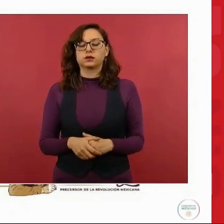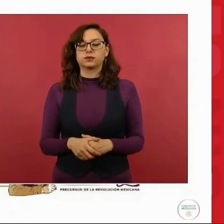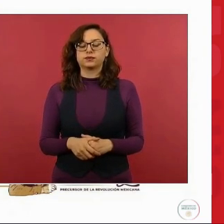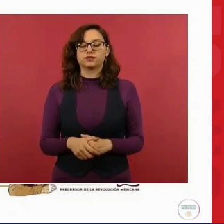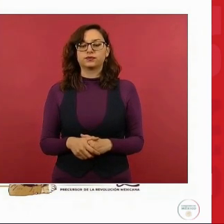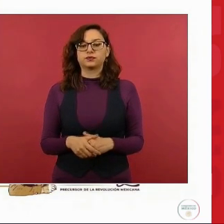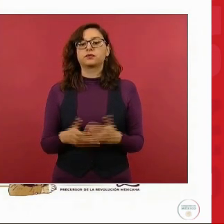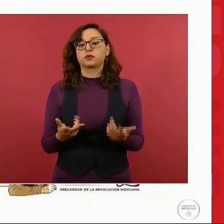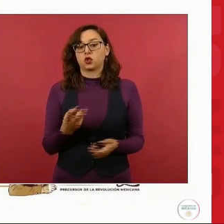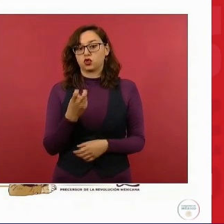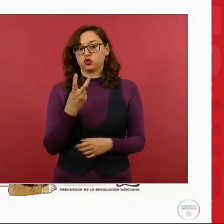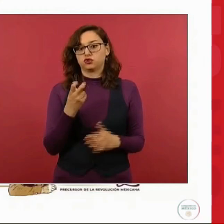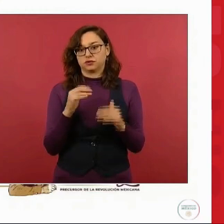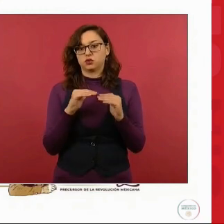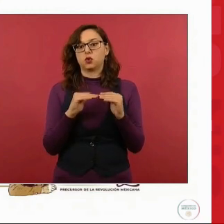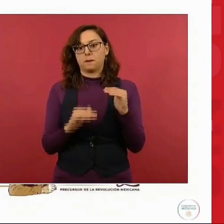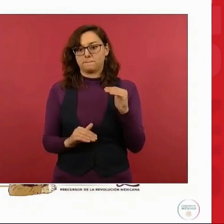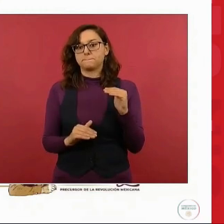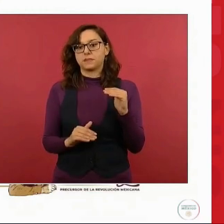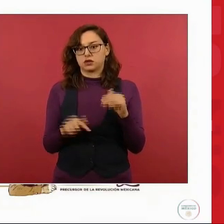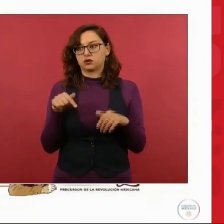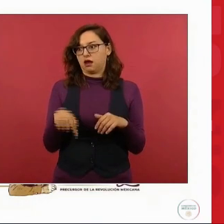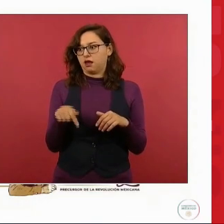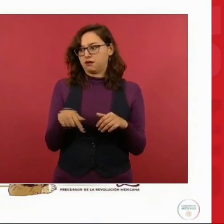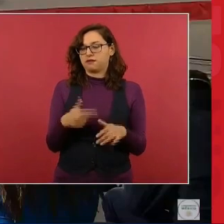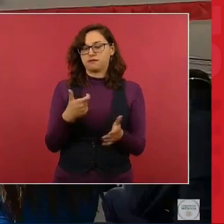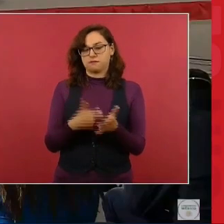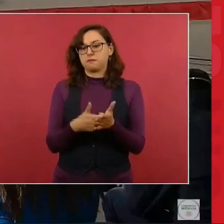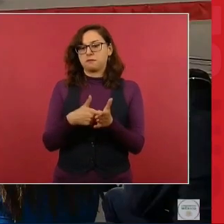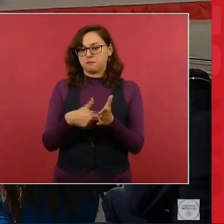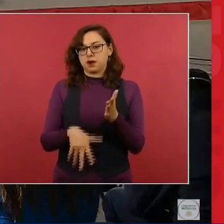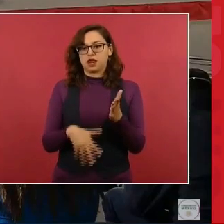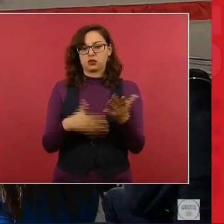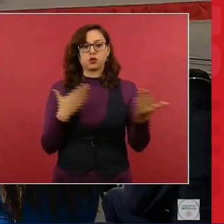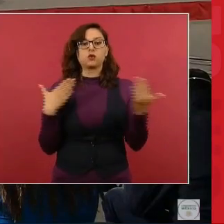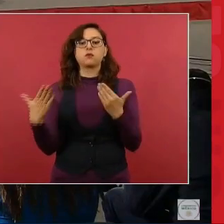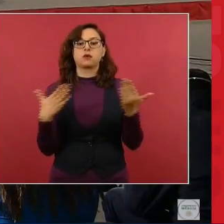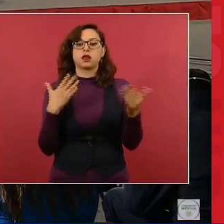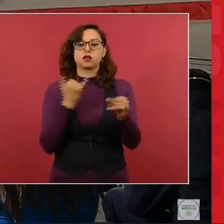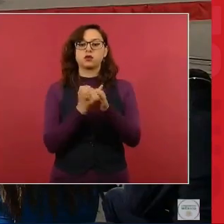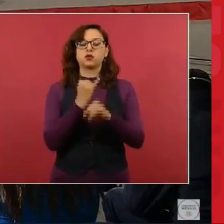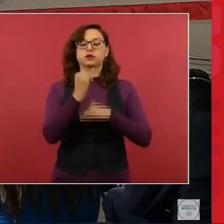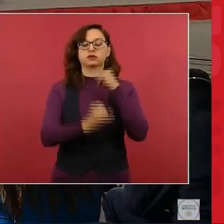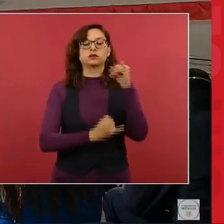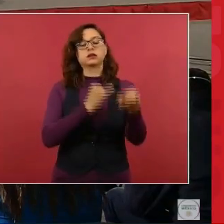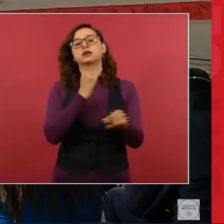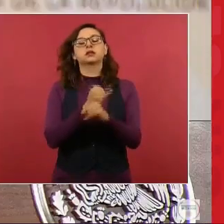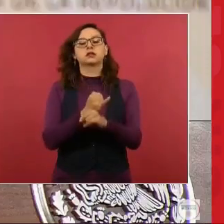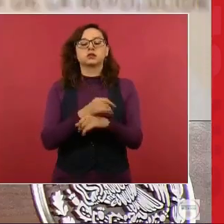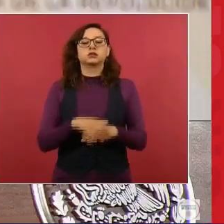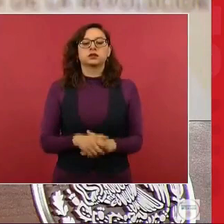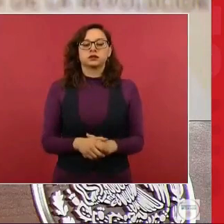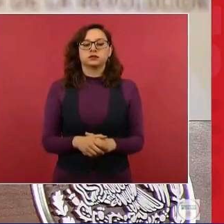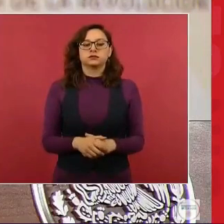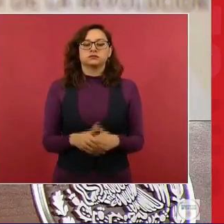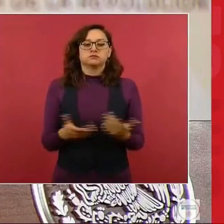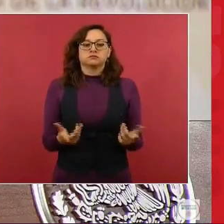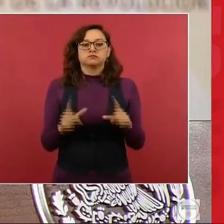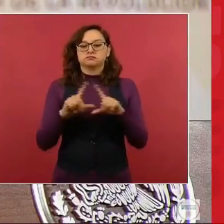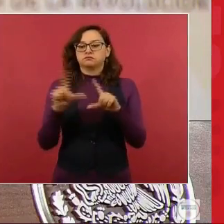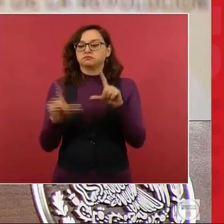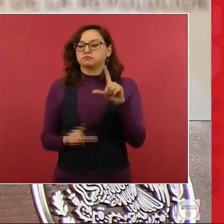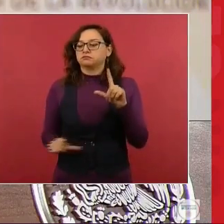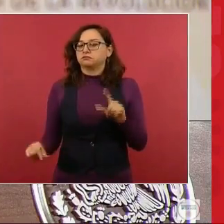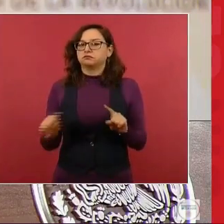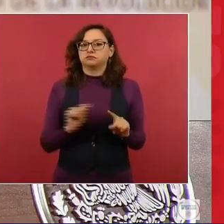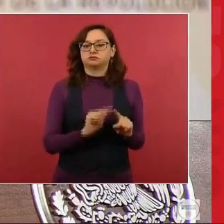centavos, casi 2 pesos de diferencia con los promedios internacionales. Y seguimos encontrando